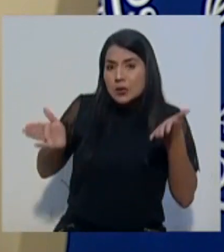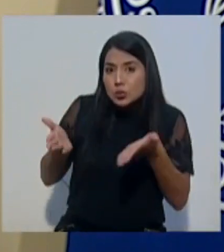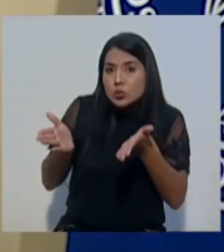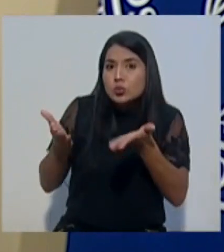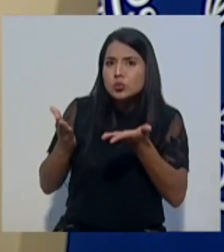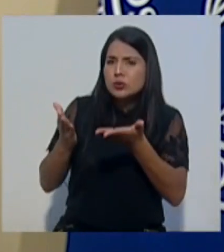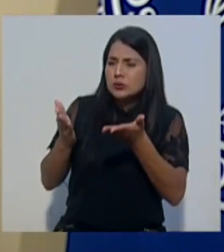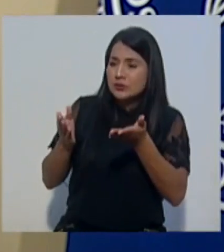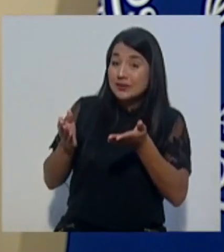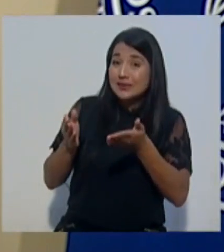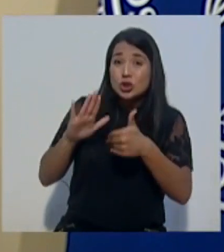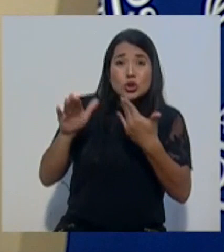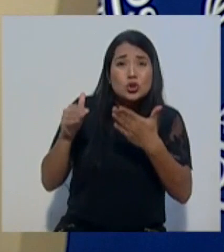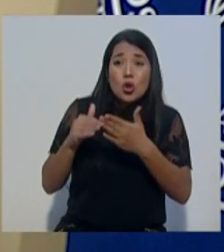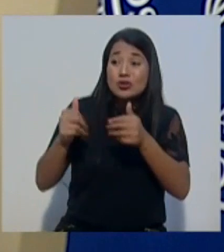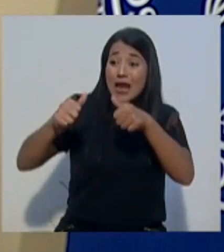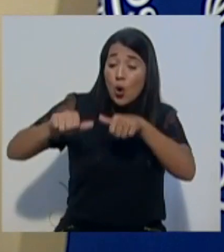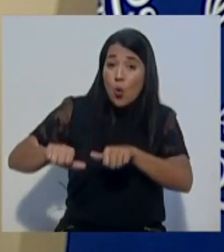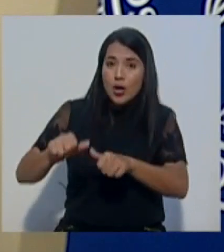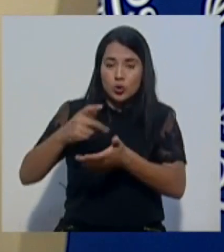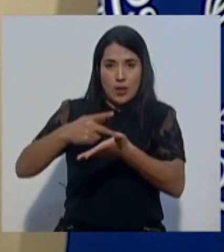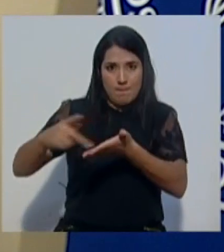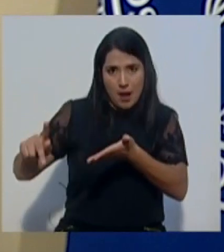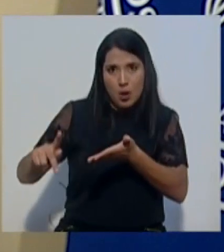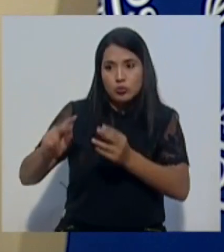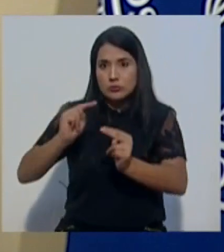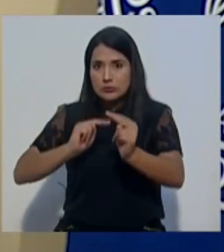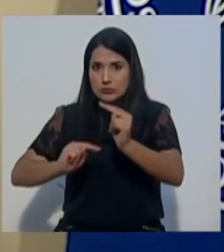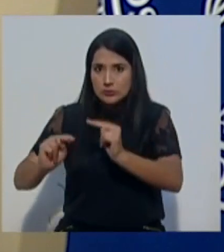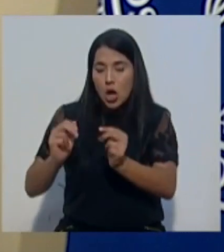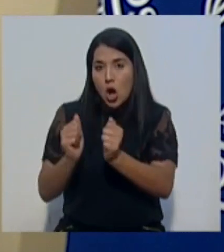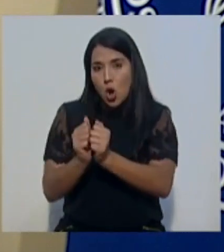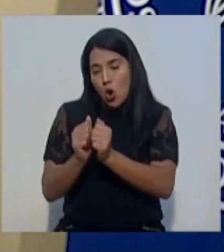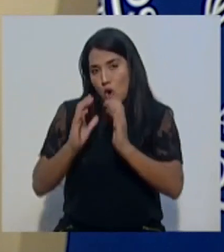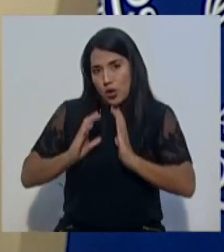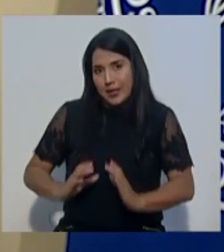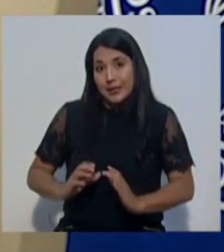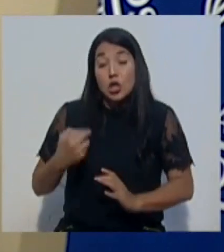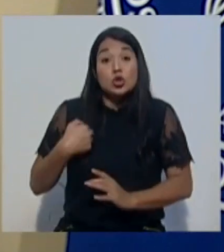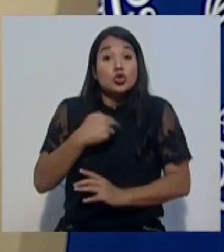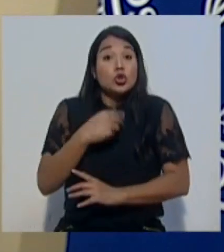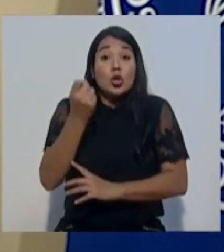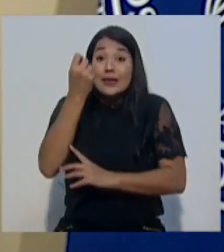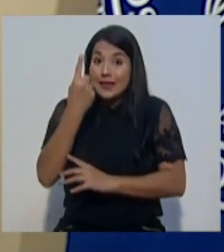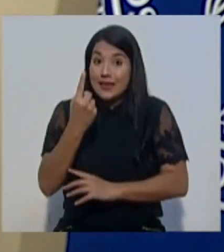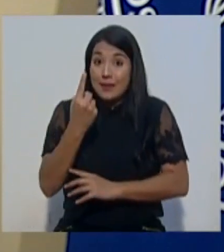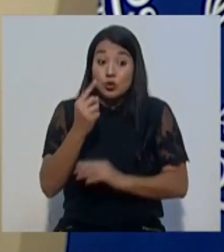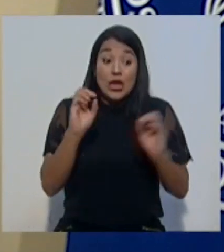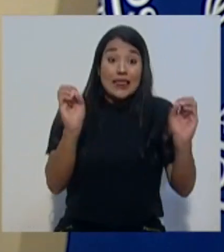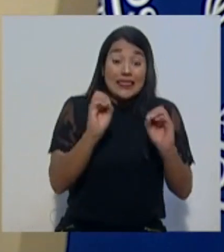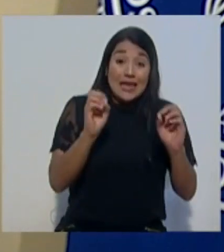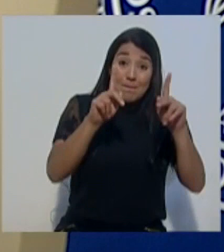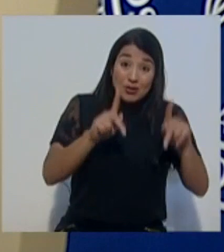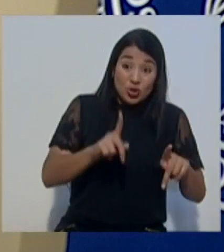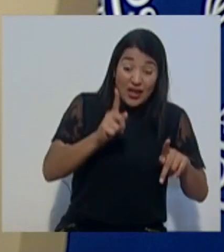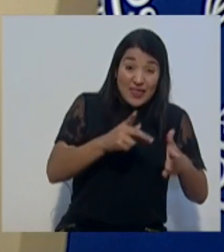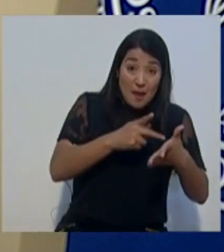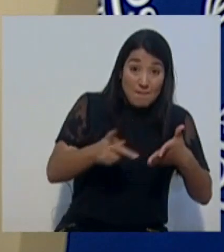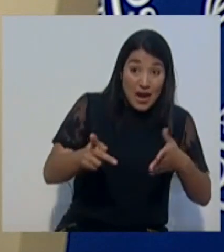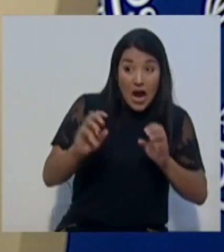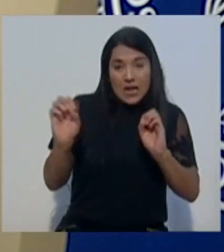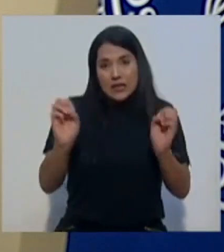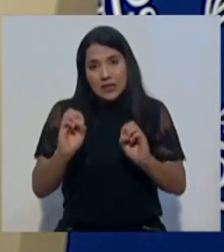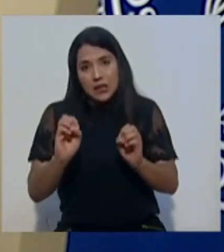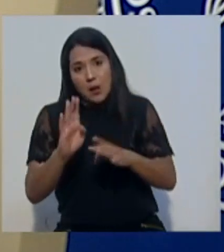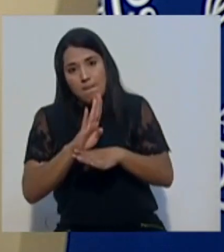instruido todo lo que sean arreglos de pago, porque entendemos que en este momento no le sirve ni a la persona deudora ni a quien recibe los